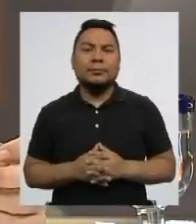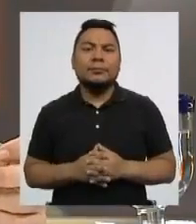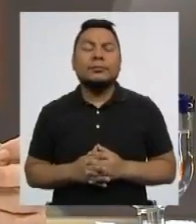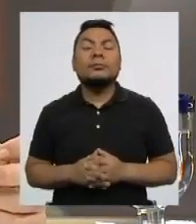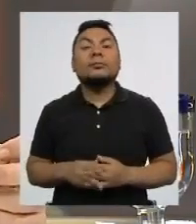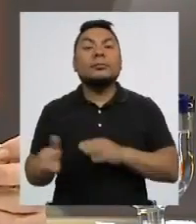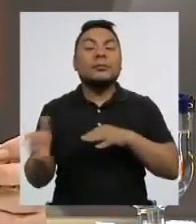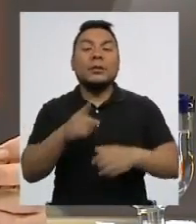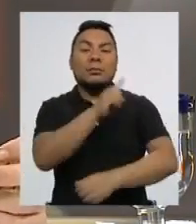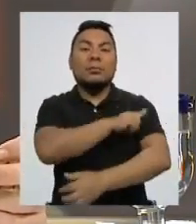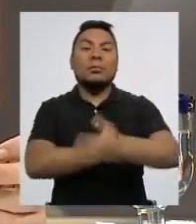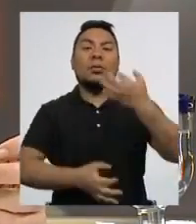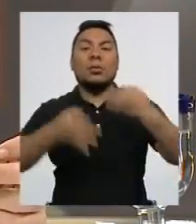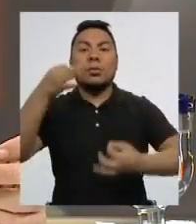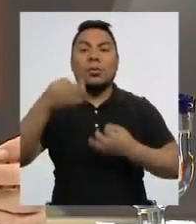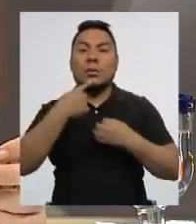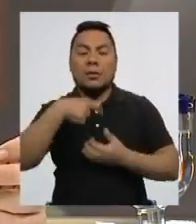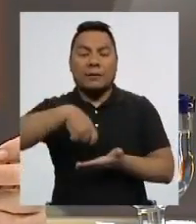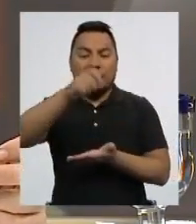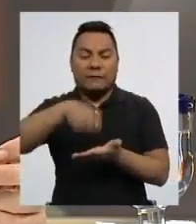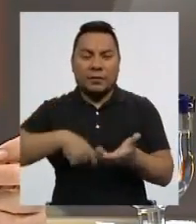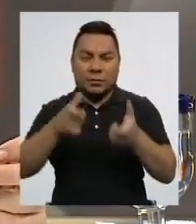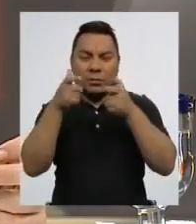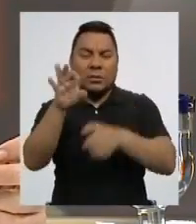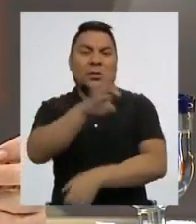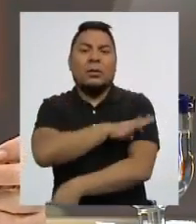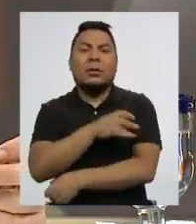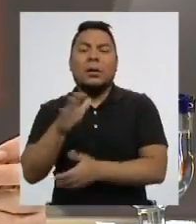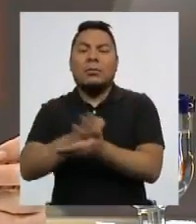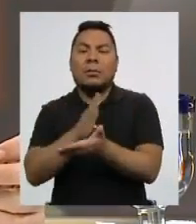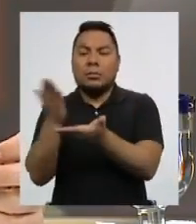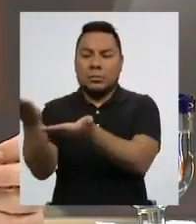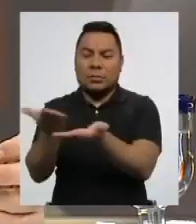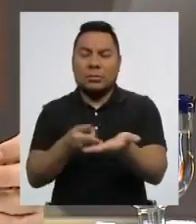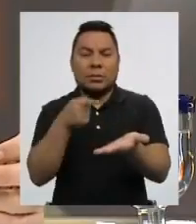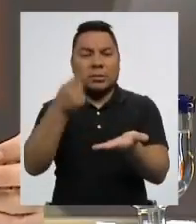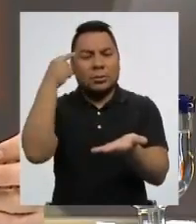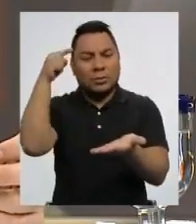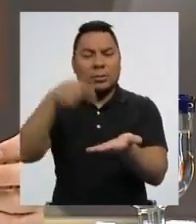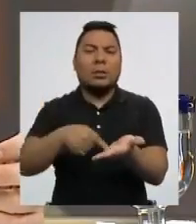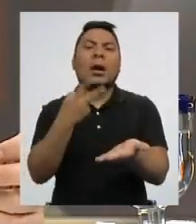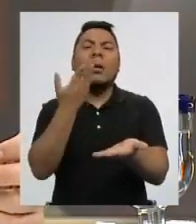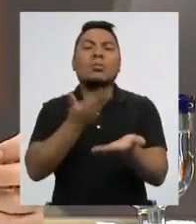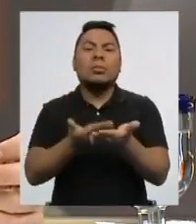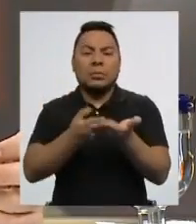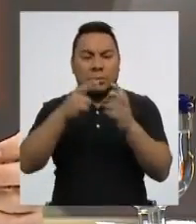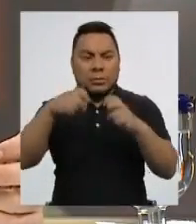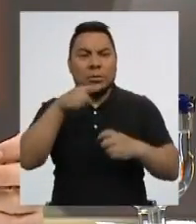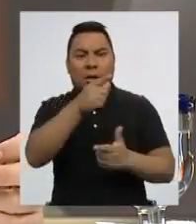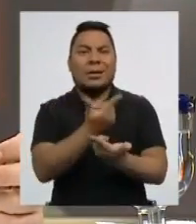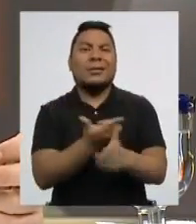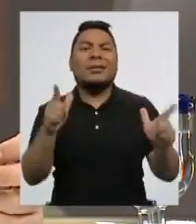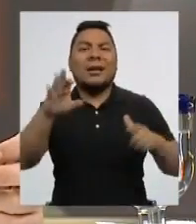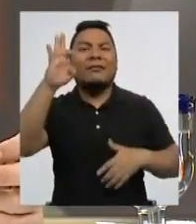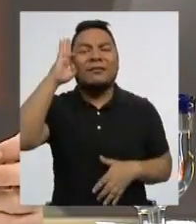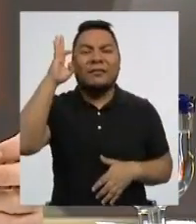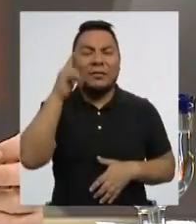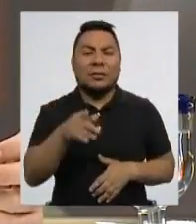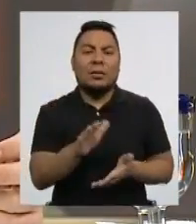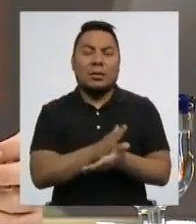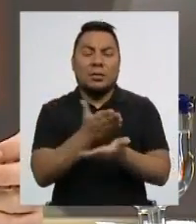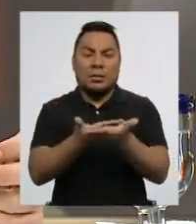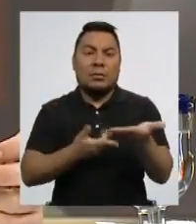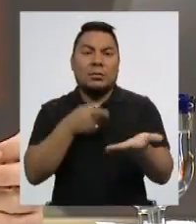Y el Poder Judicial evaluará la solicitud fiscal que busca avalar los papeles relacionados al indulto del expresidente Alberto Fujimori, hallados en la casa